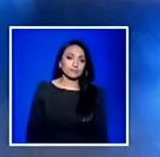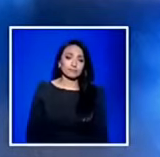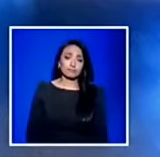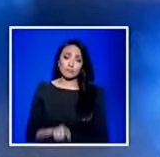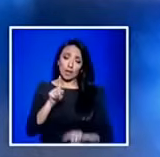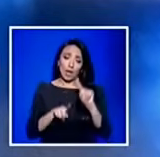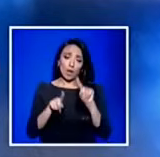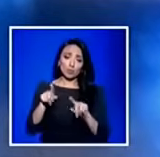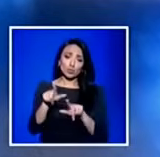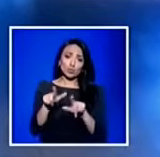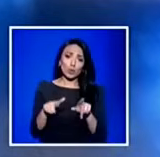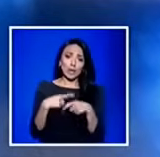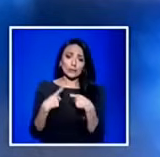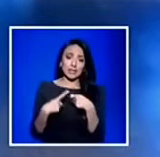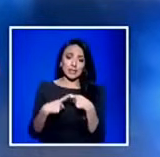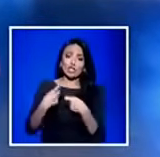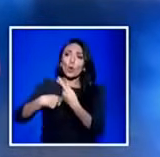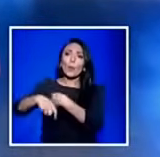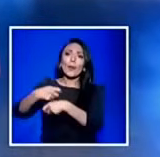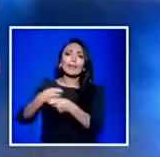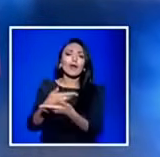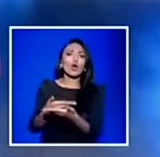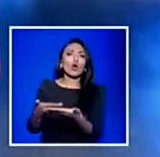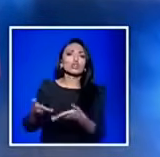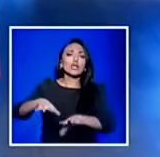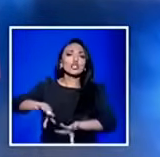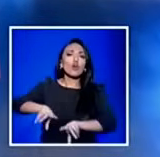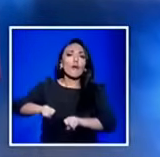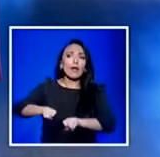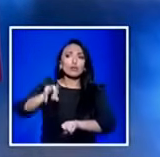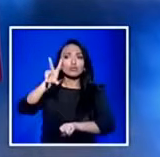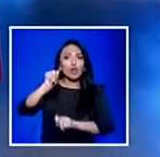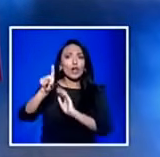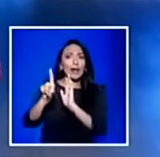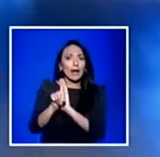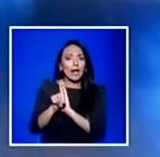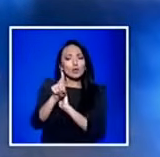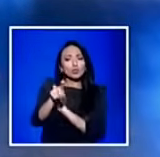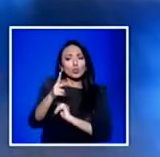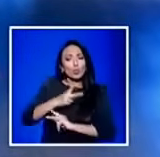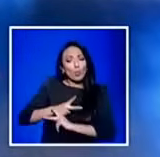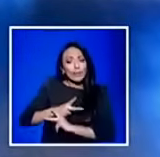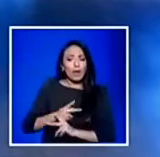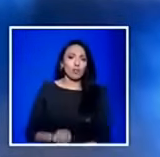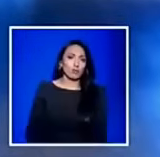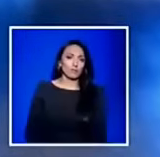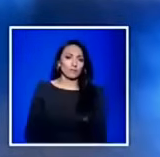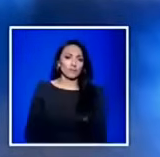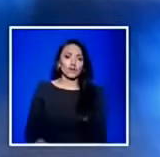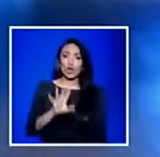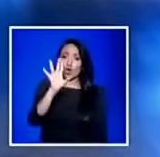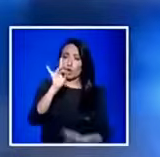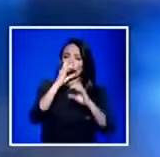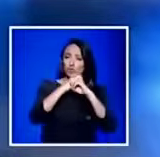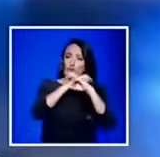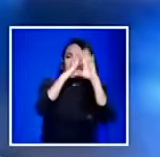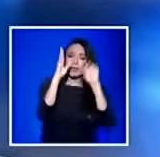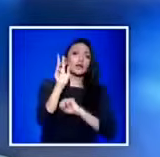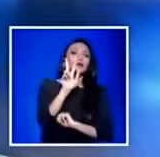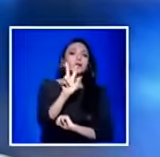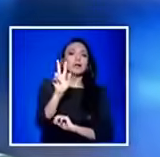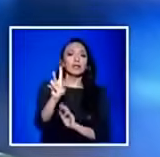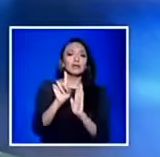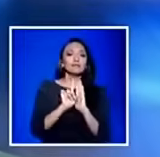lamentablemente se sigue desarrollando este tipo de comercio ilegal, así que a tener mucho cuidado. Son las 8 de la mañana con 33